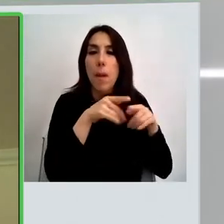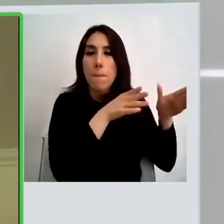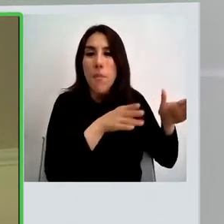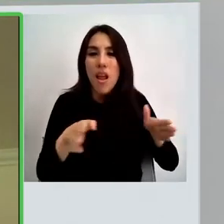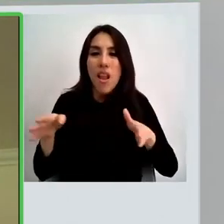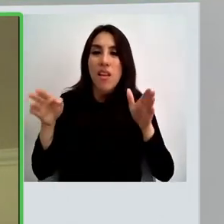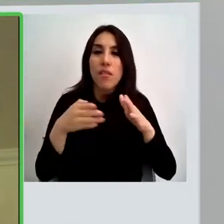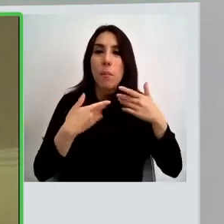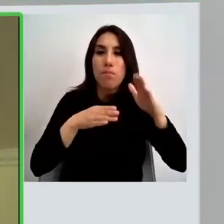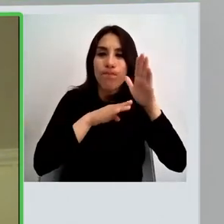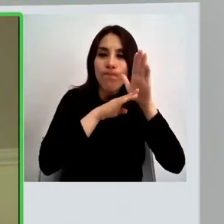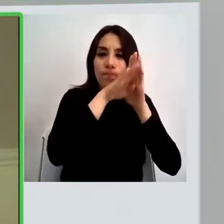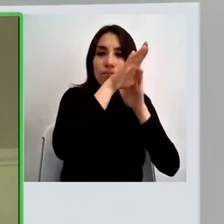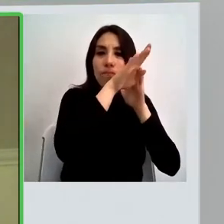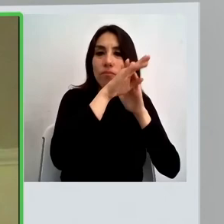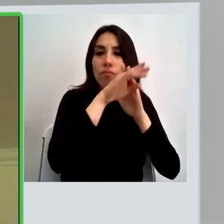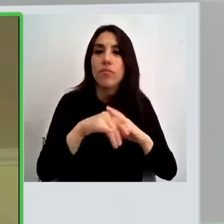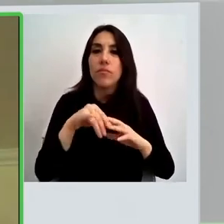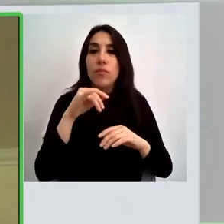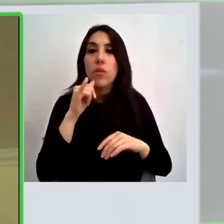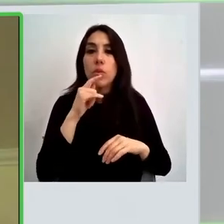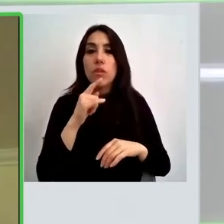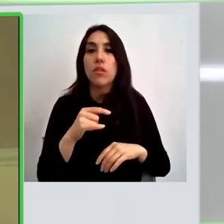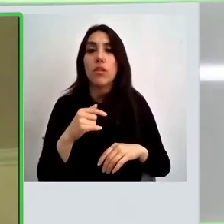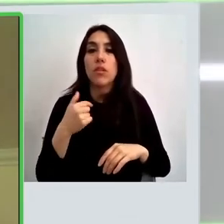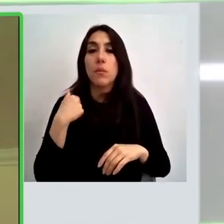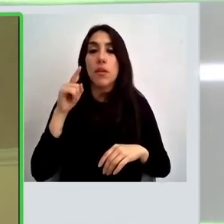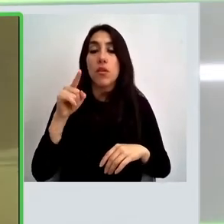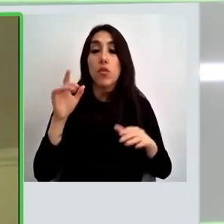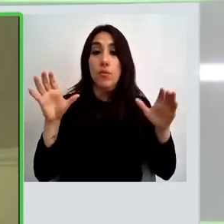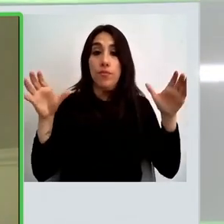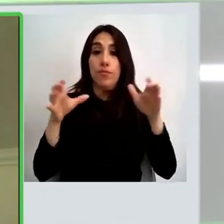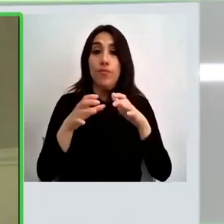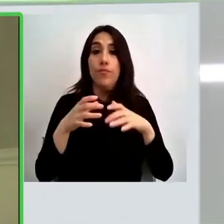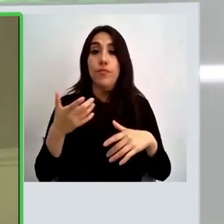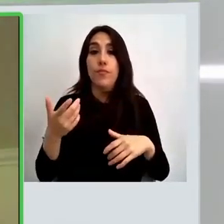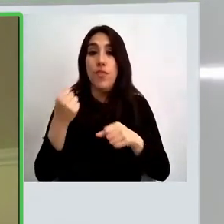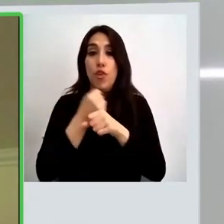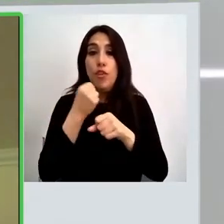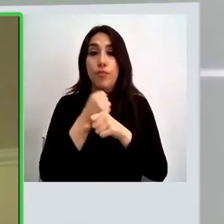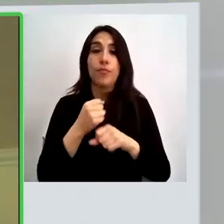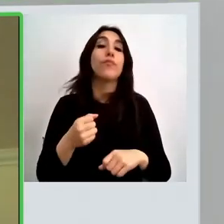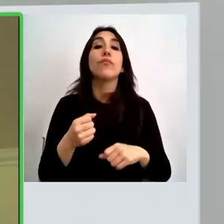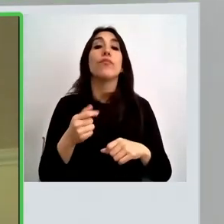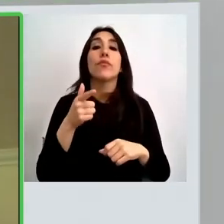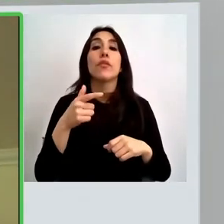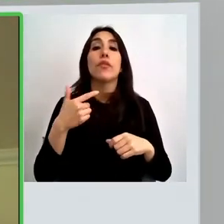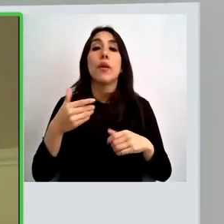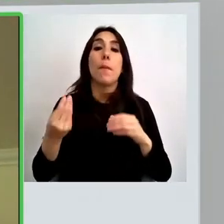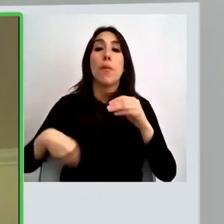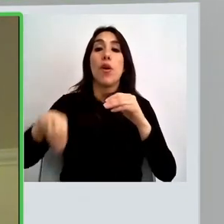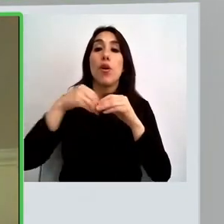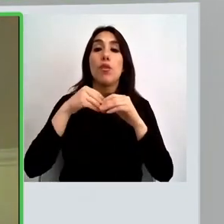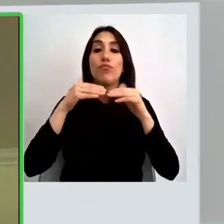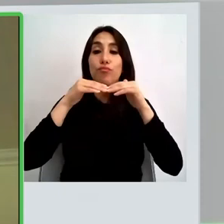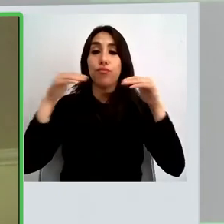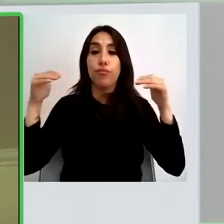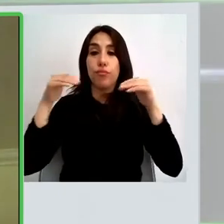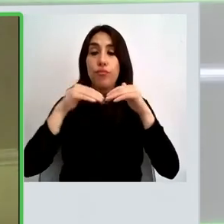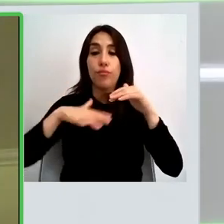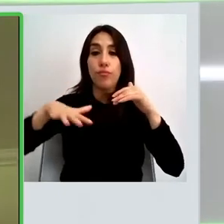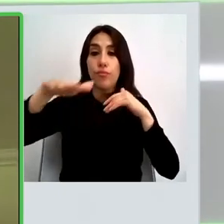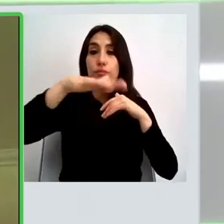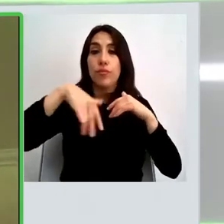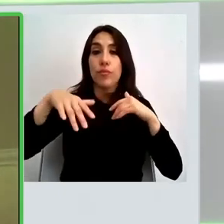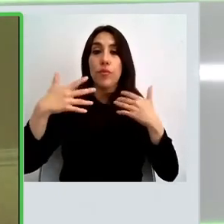verdad pero el equipo laboral fue más homogéneo estaba más integrado y